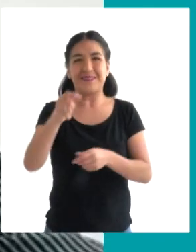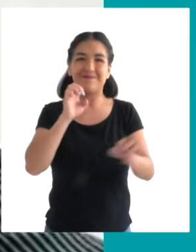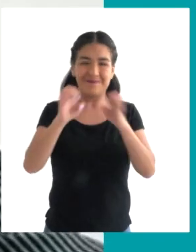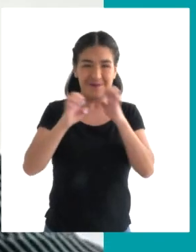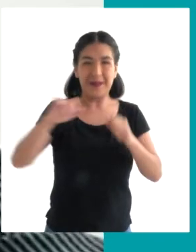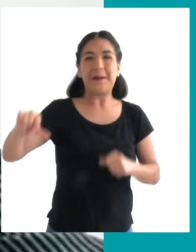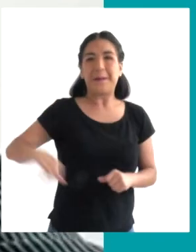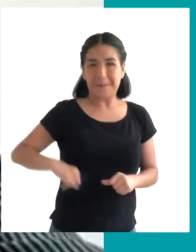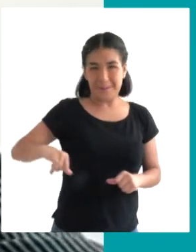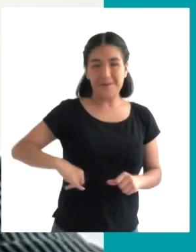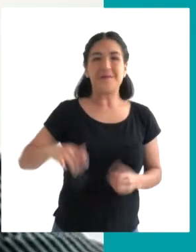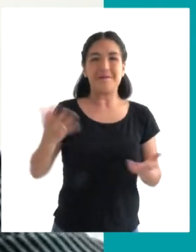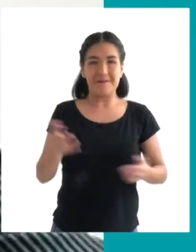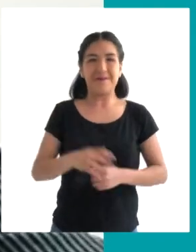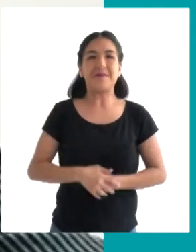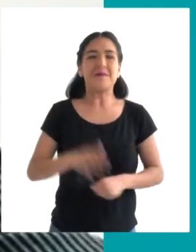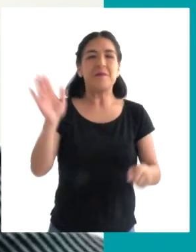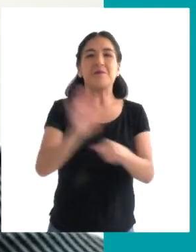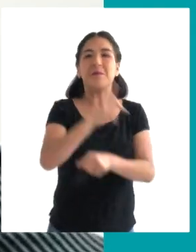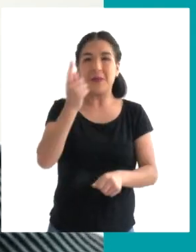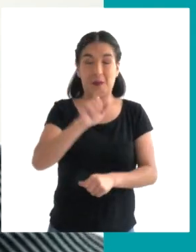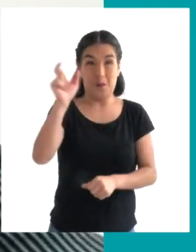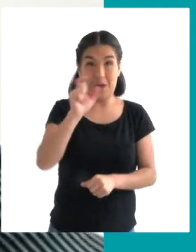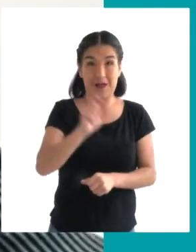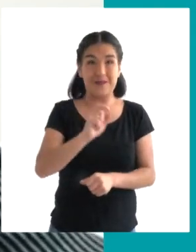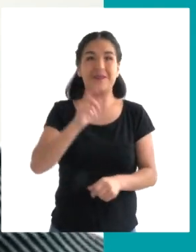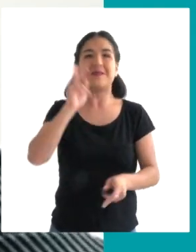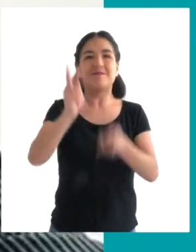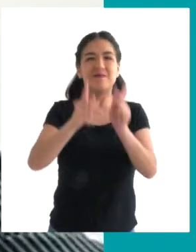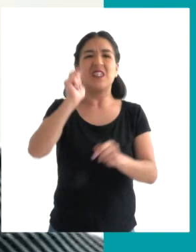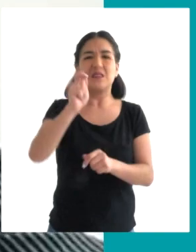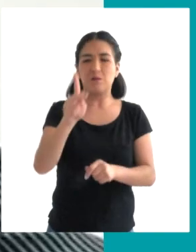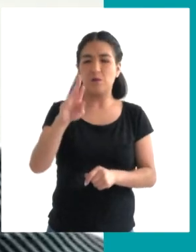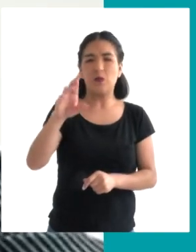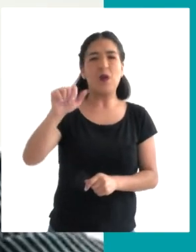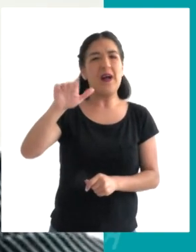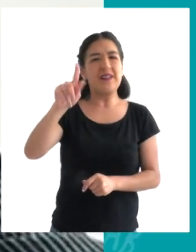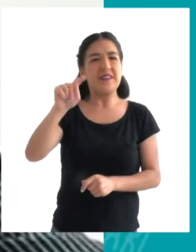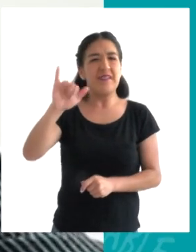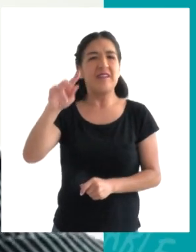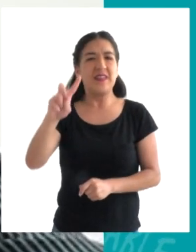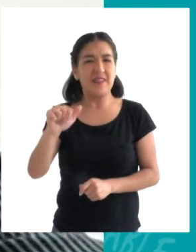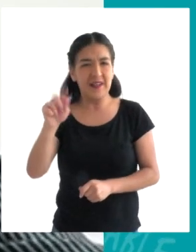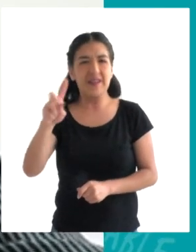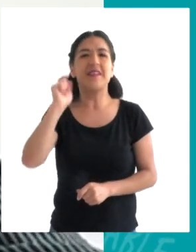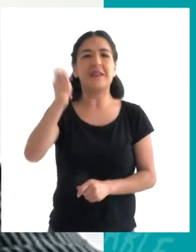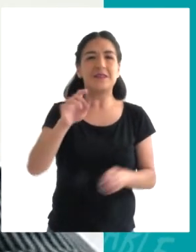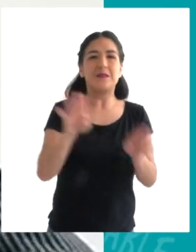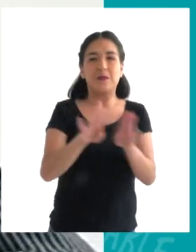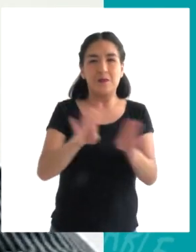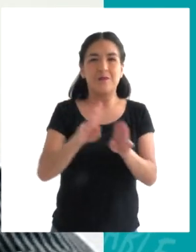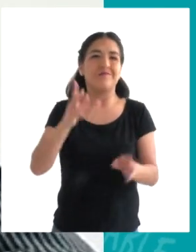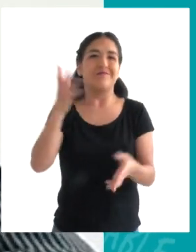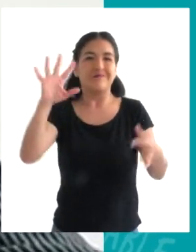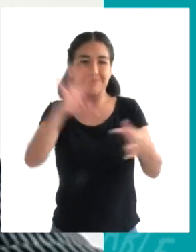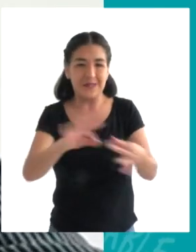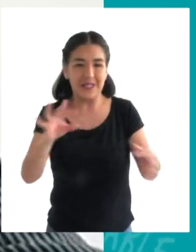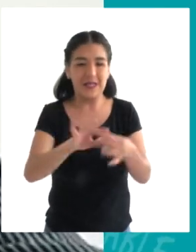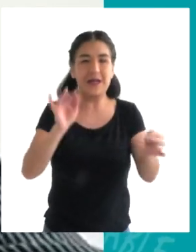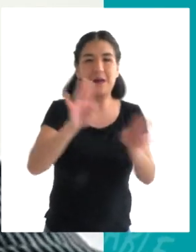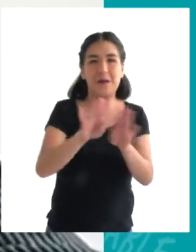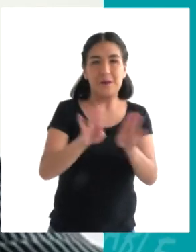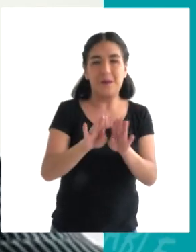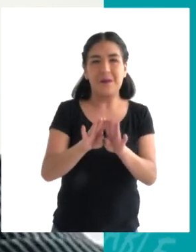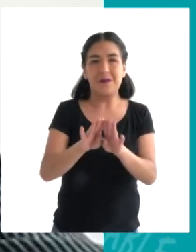bastante interesante porque cuando estamos hablando de proactividad, te voy a leer directamente la definición tal cual como generalmente se